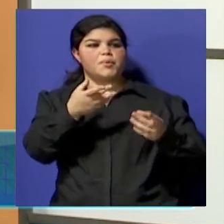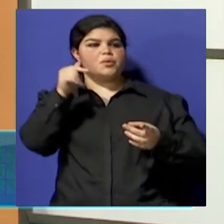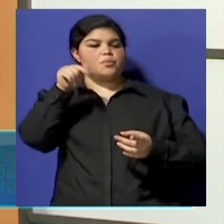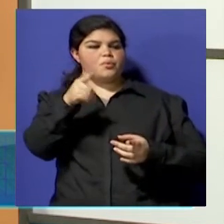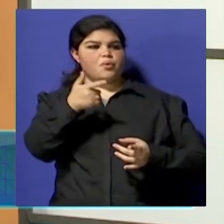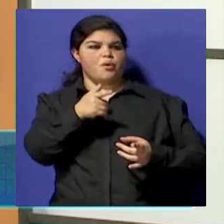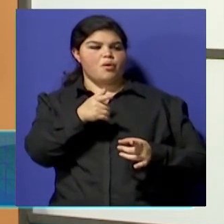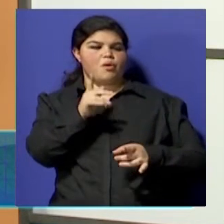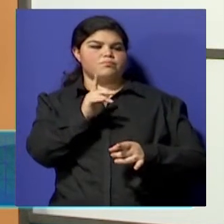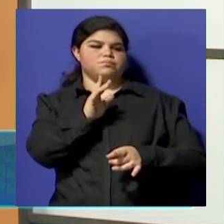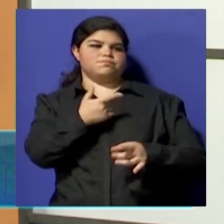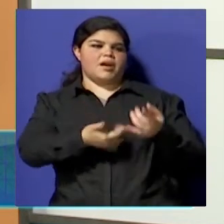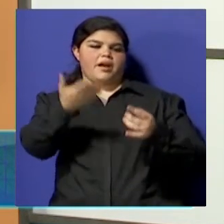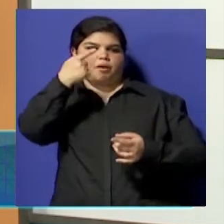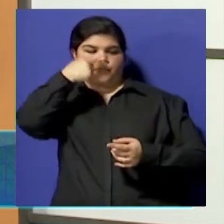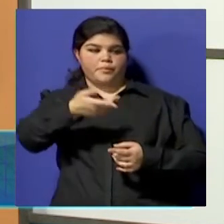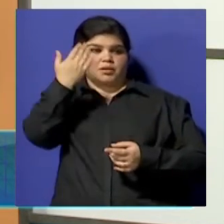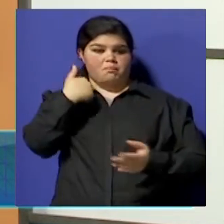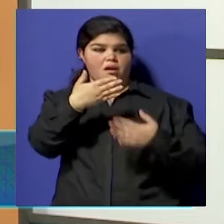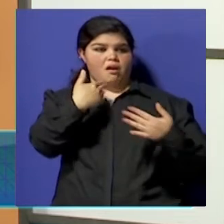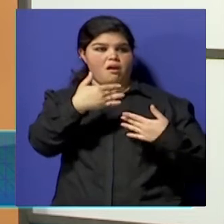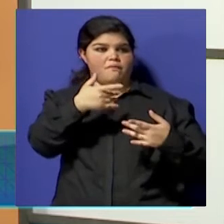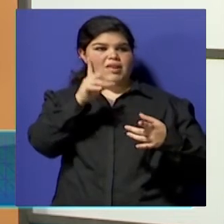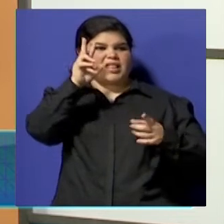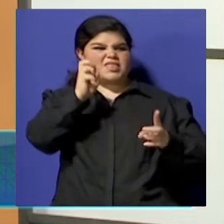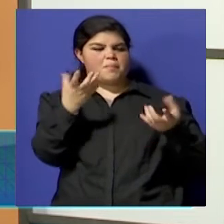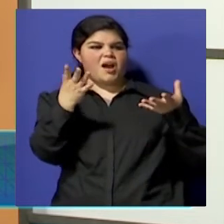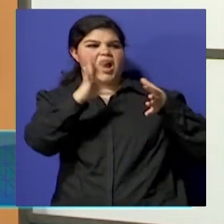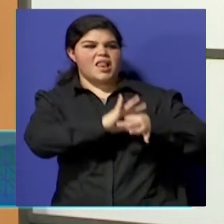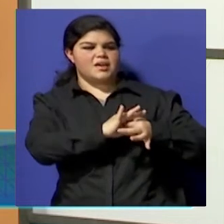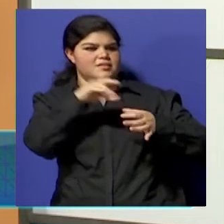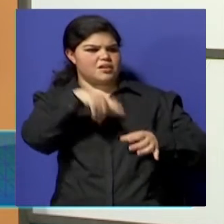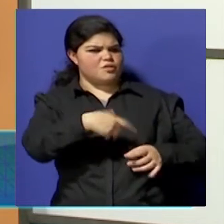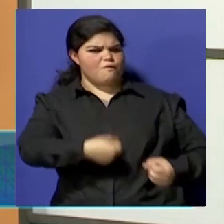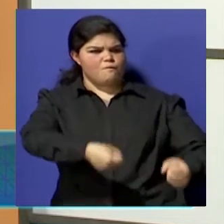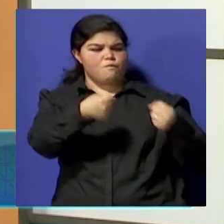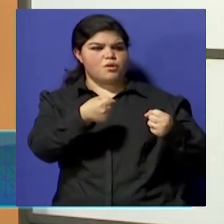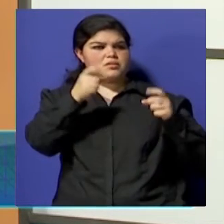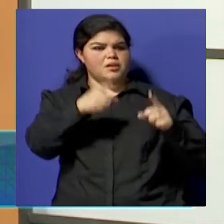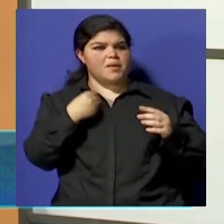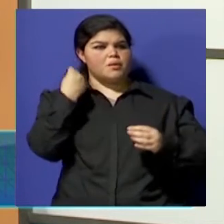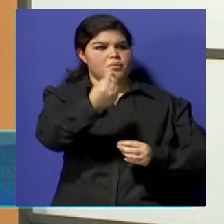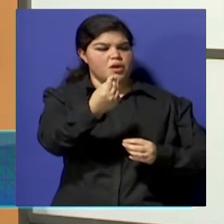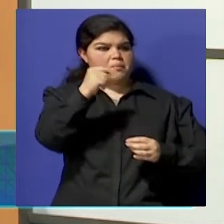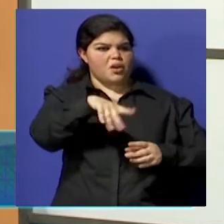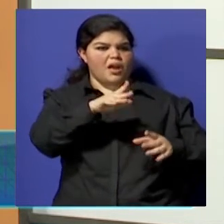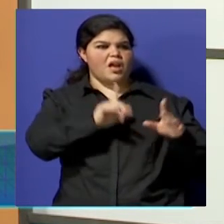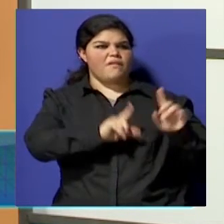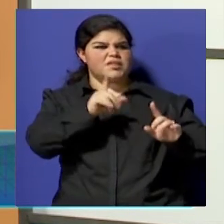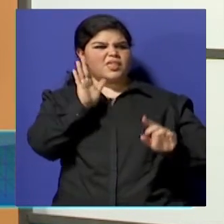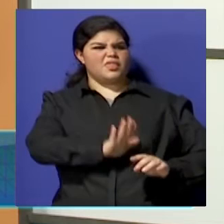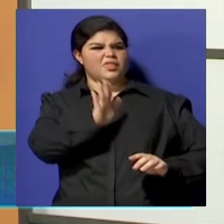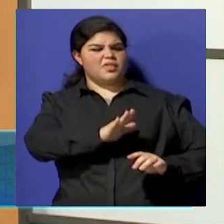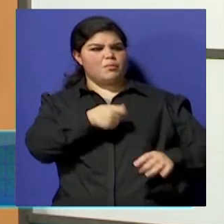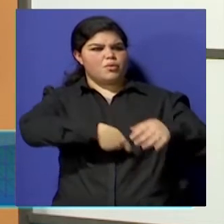concepto muy interesante la última vez que hablamos de este tema que tenía que ver con las alianzas. Qué fuerte es una alianza para llegar al poder y por ahí cuando se debilita en casos de